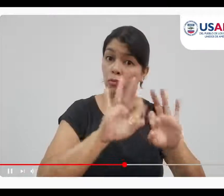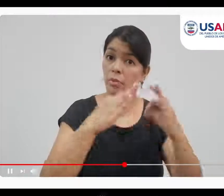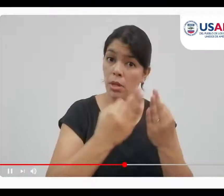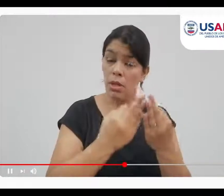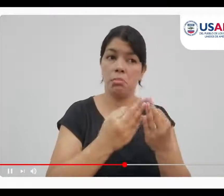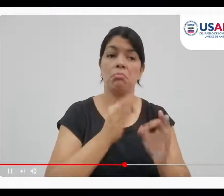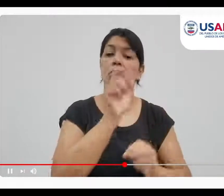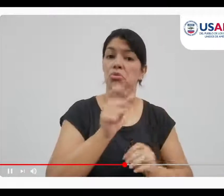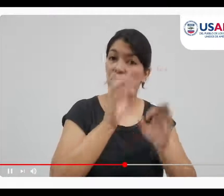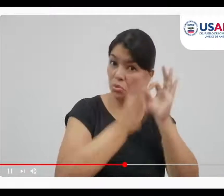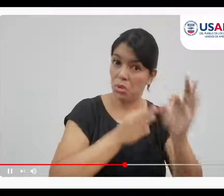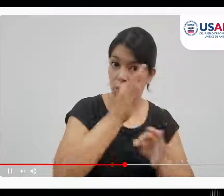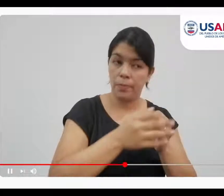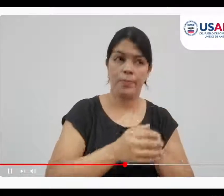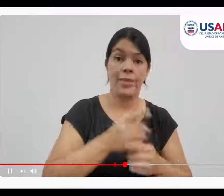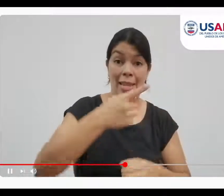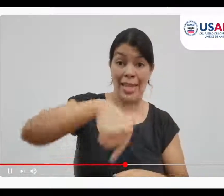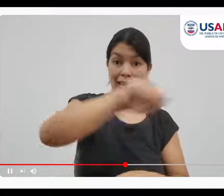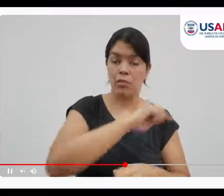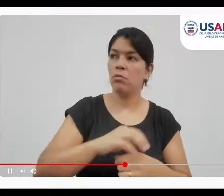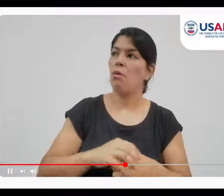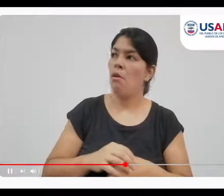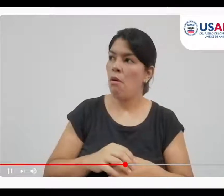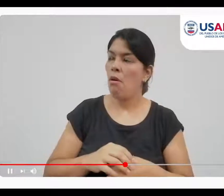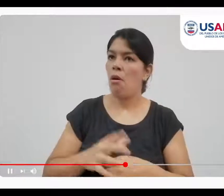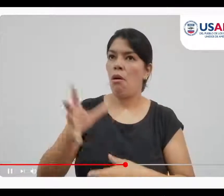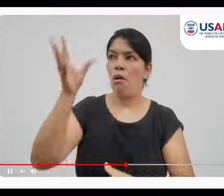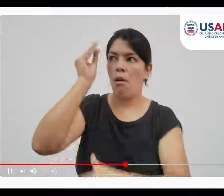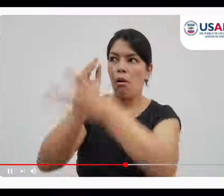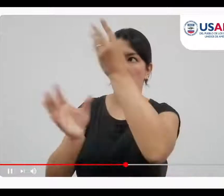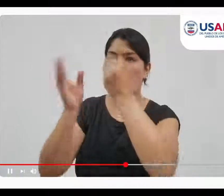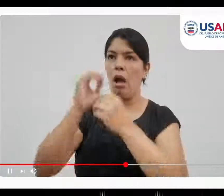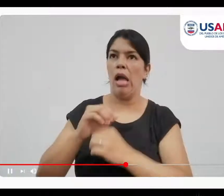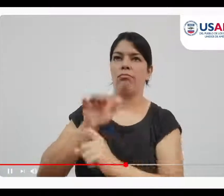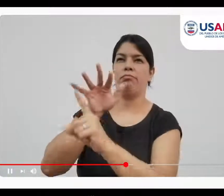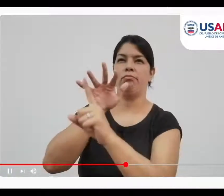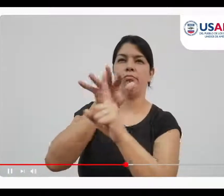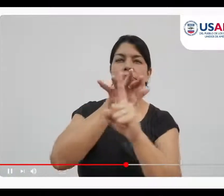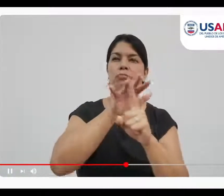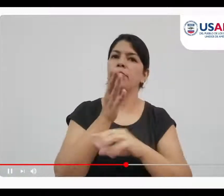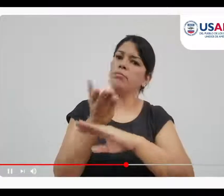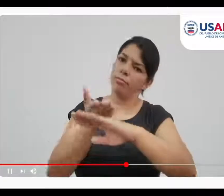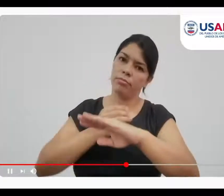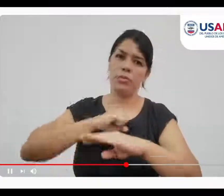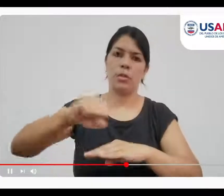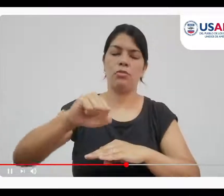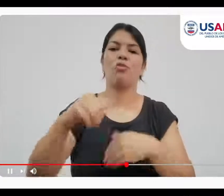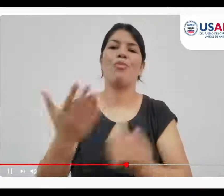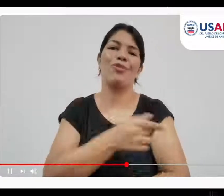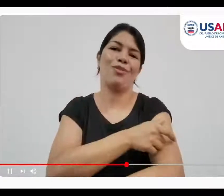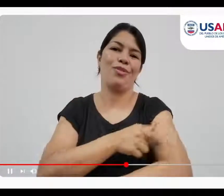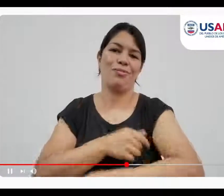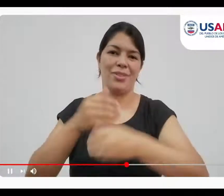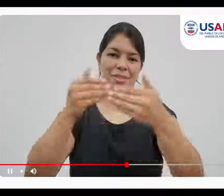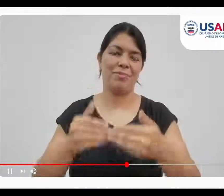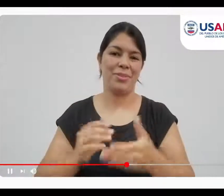familias y cuidadores, en los cuales han visto una oportunidad para realizar procesos de incidencia y de exigibilidad de sus derechos a través del